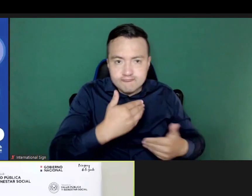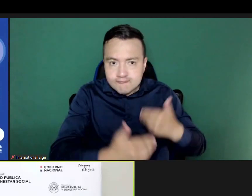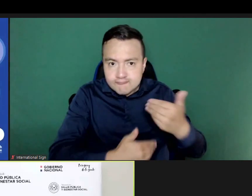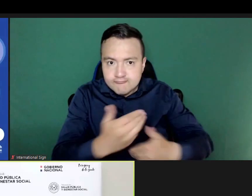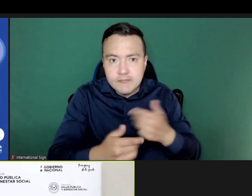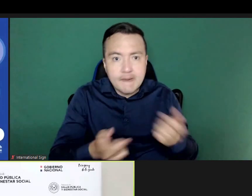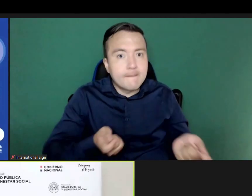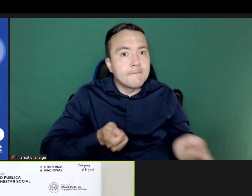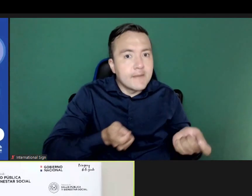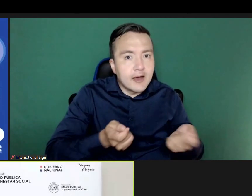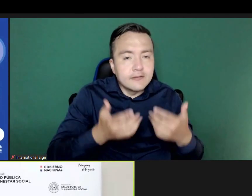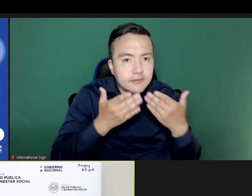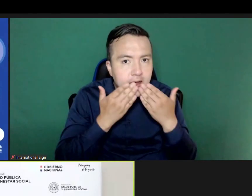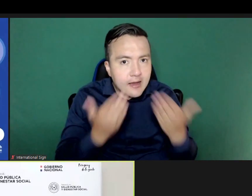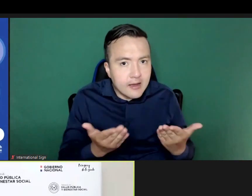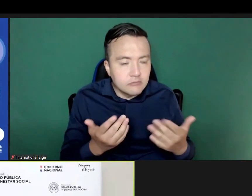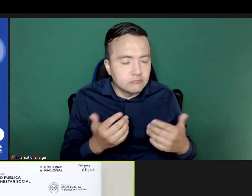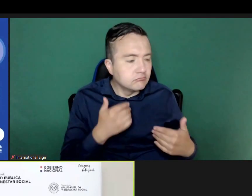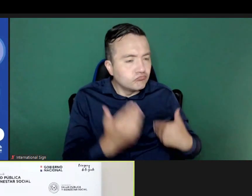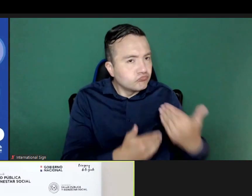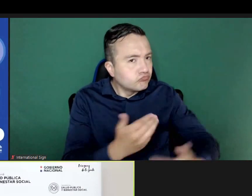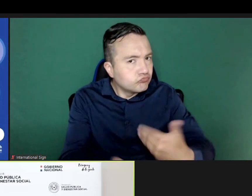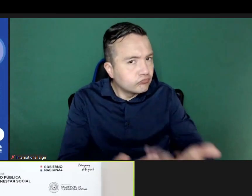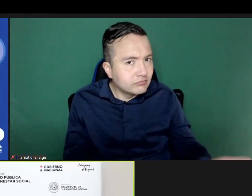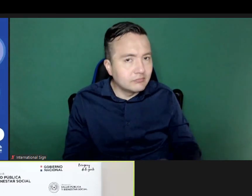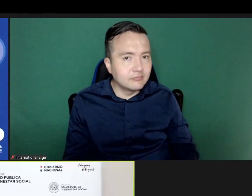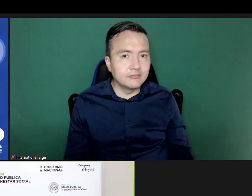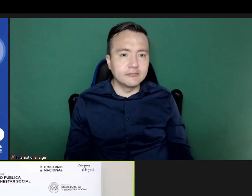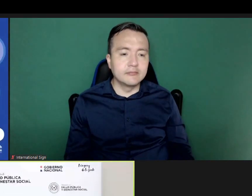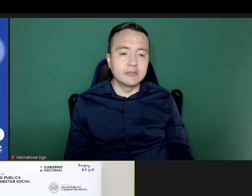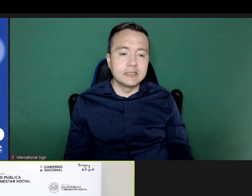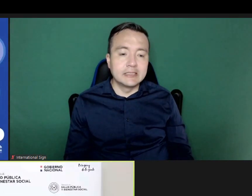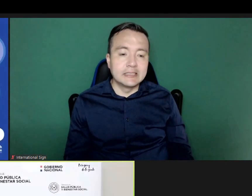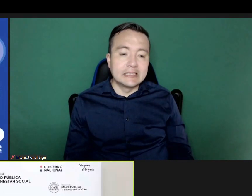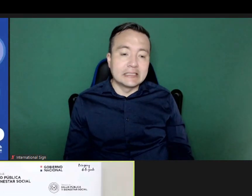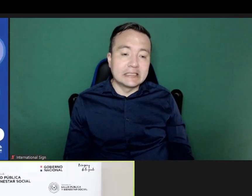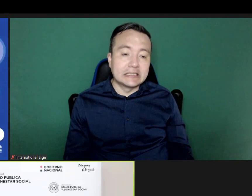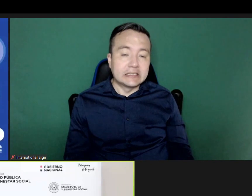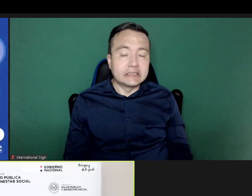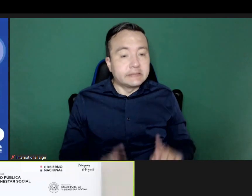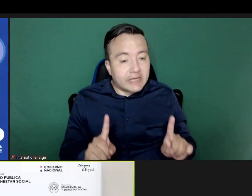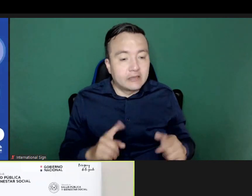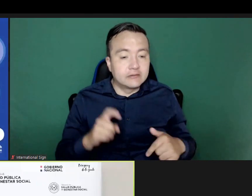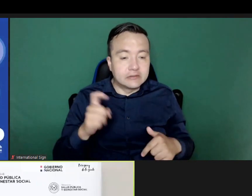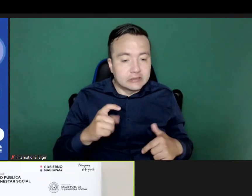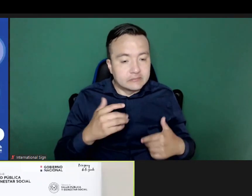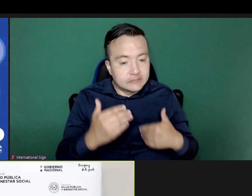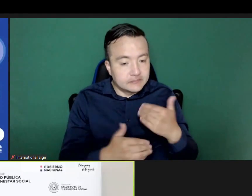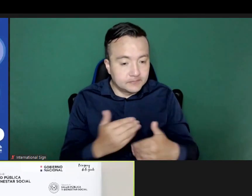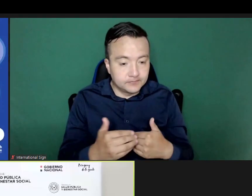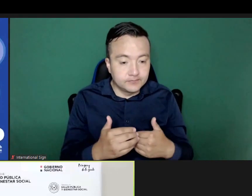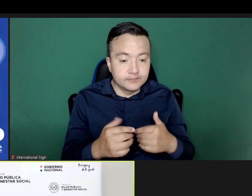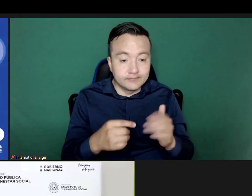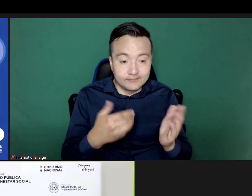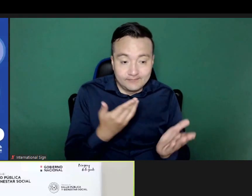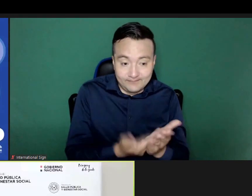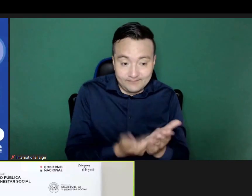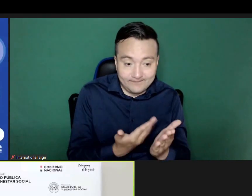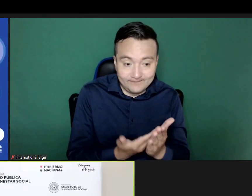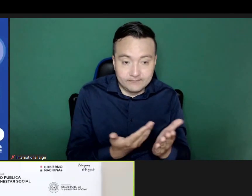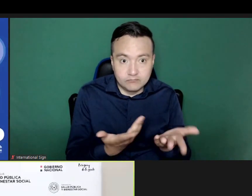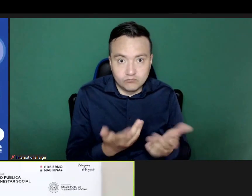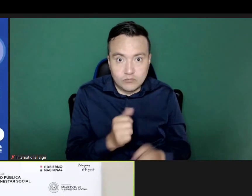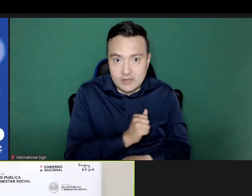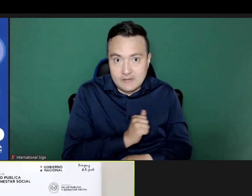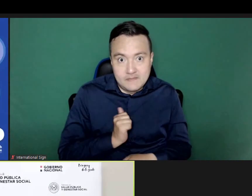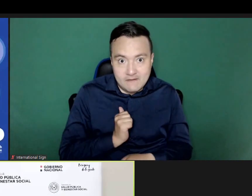privado, desde la perspectiva que queremos trabajar, que es el modelo de cuidados crónicos, el sector privado no